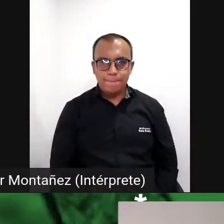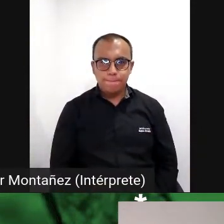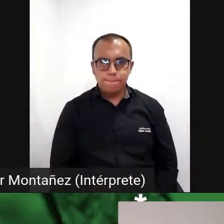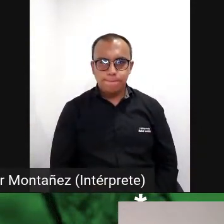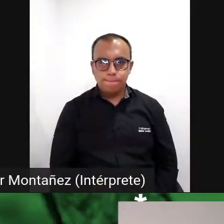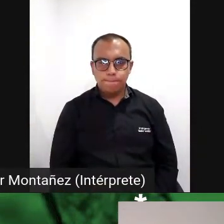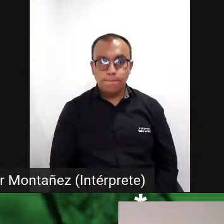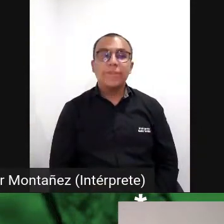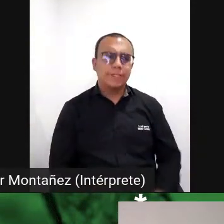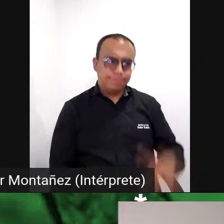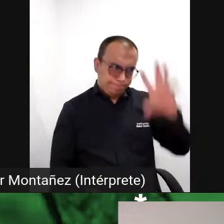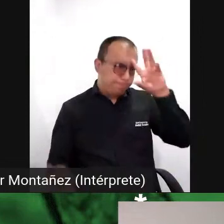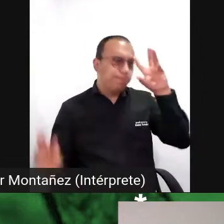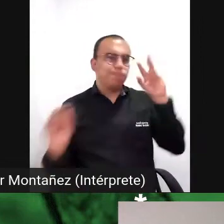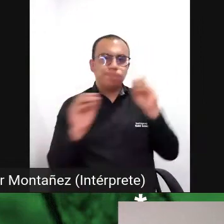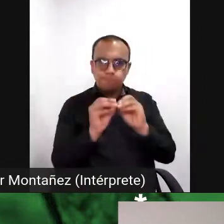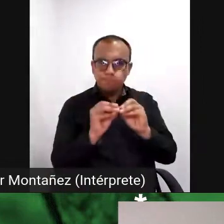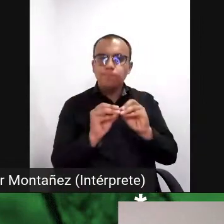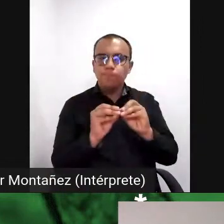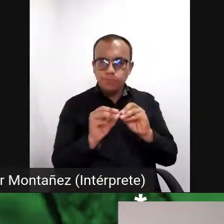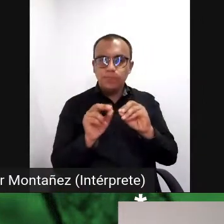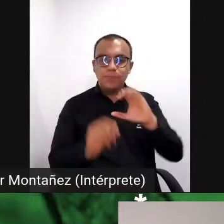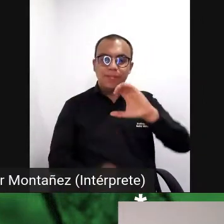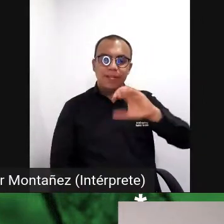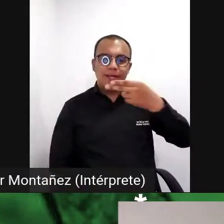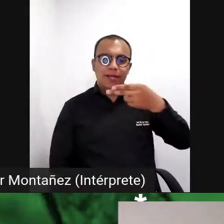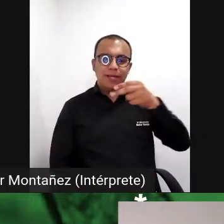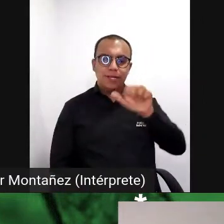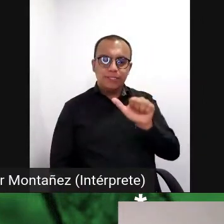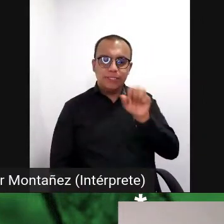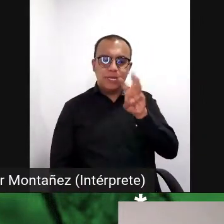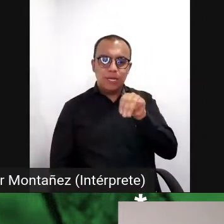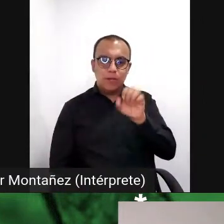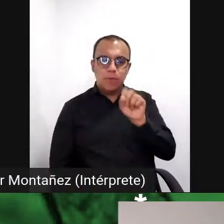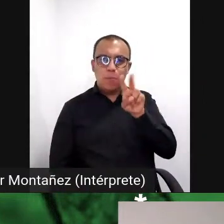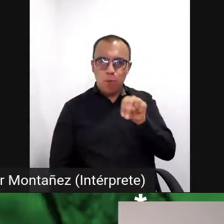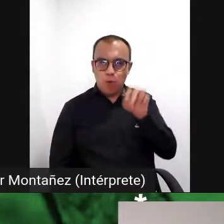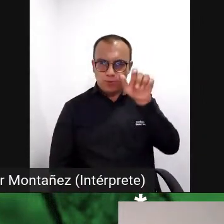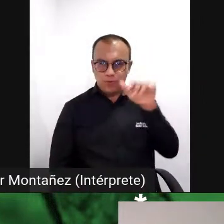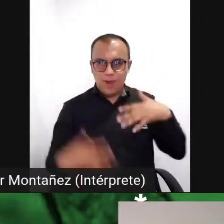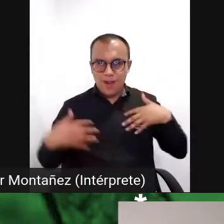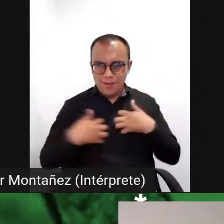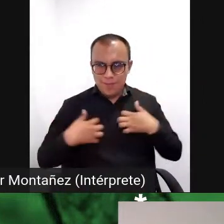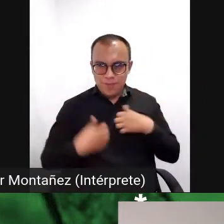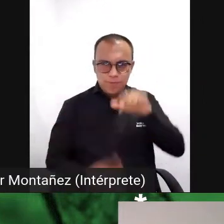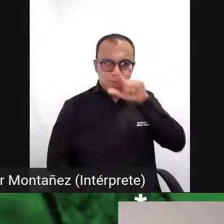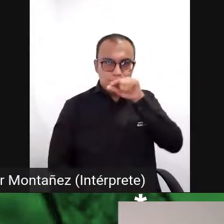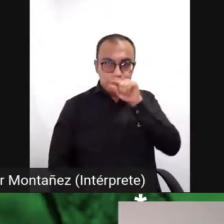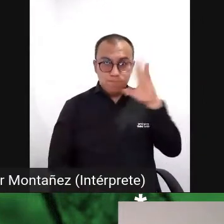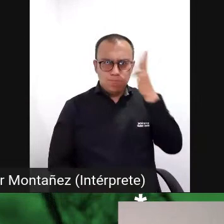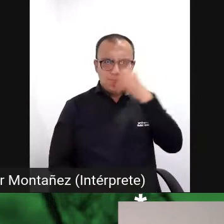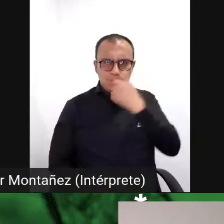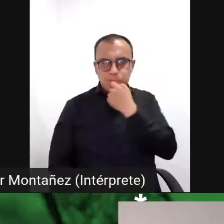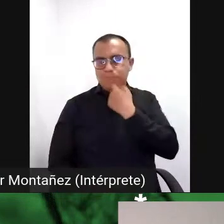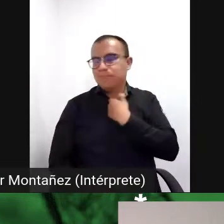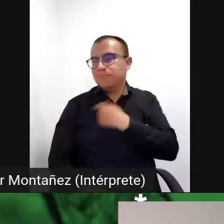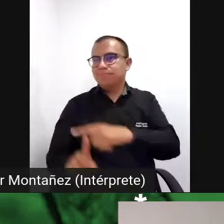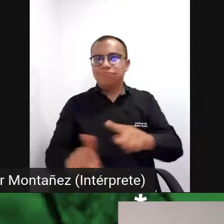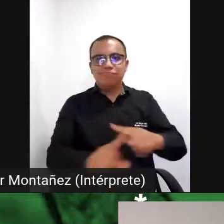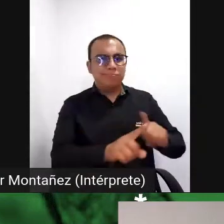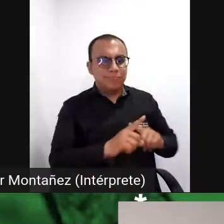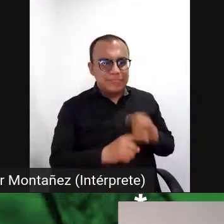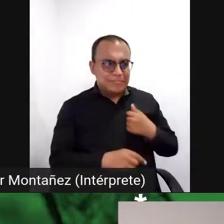De acuerdo, sí, eso del chamón, hay una historia muy bonita también, bueno, es que todas las especies, si uno se detiene,